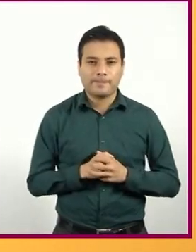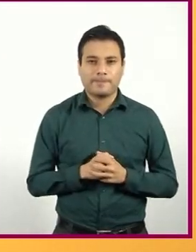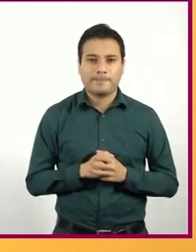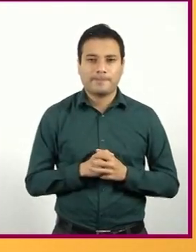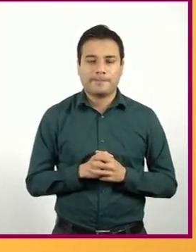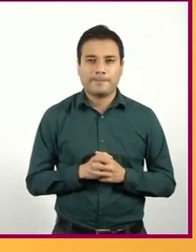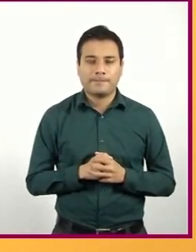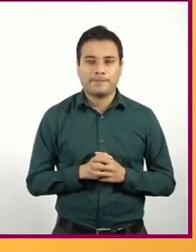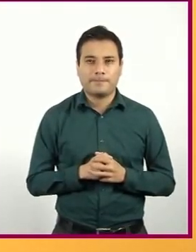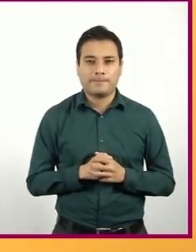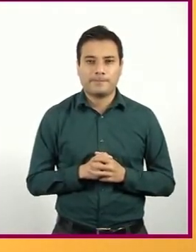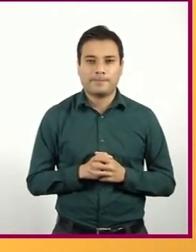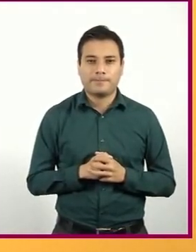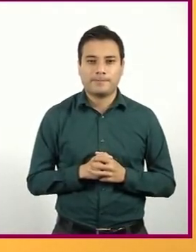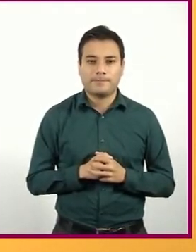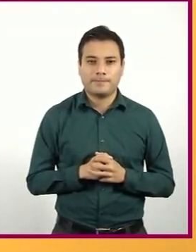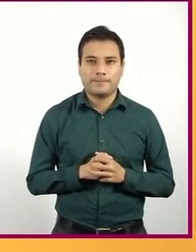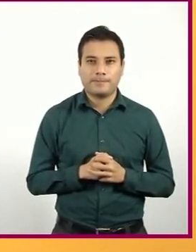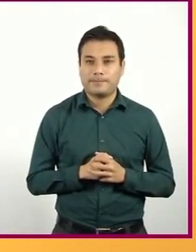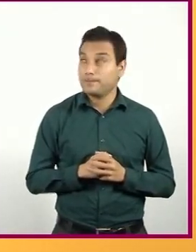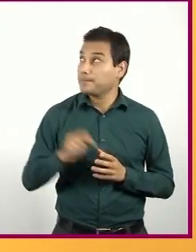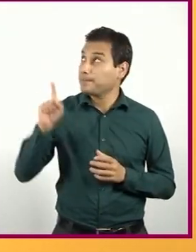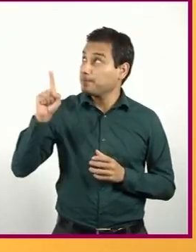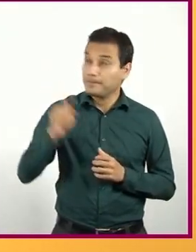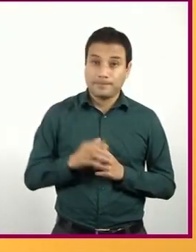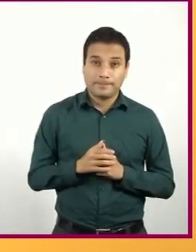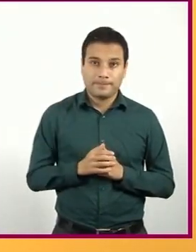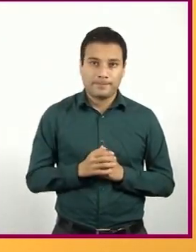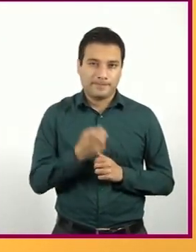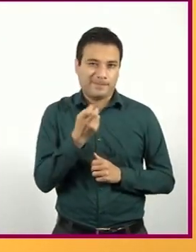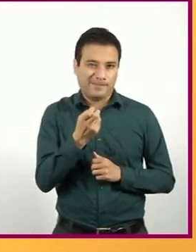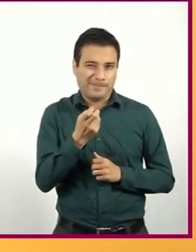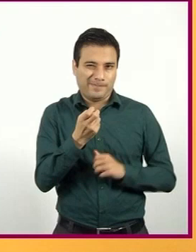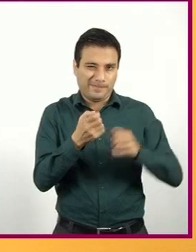son esta